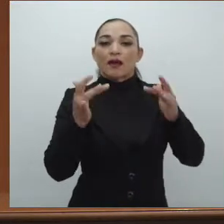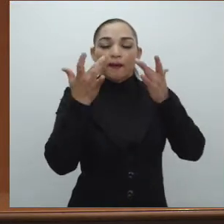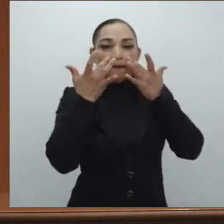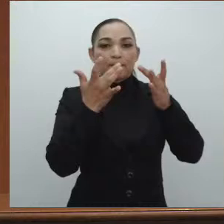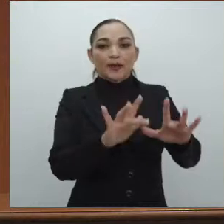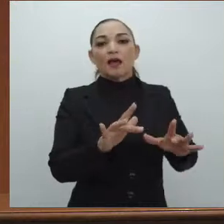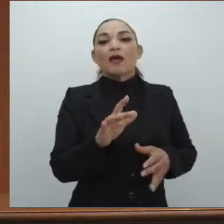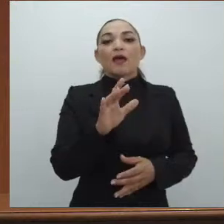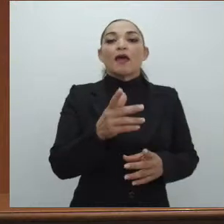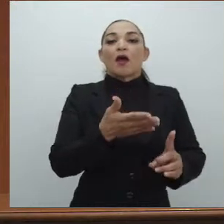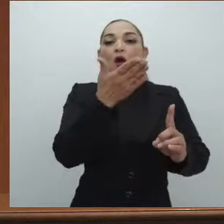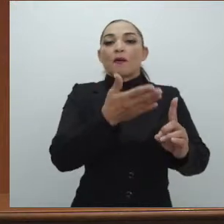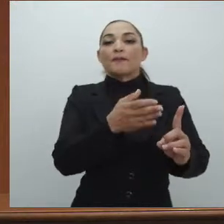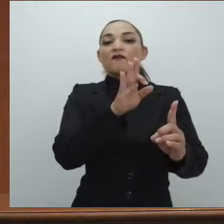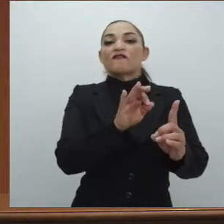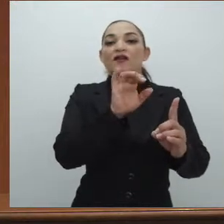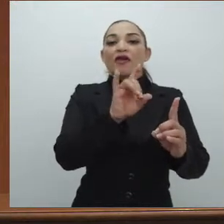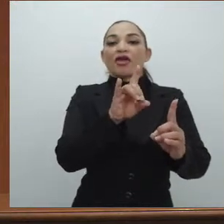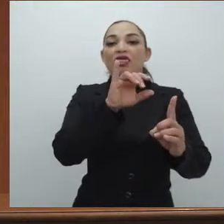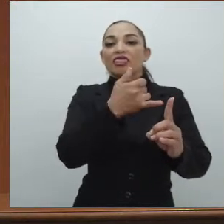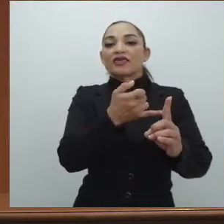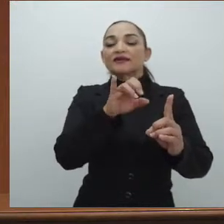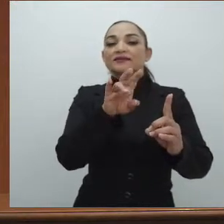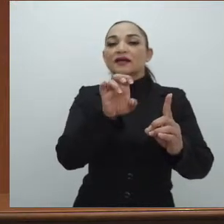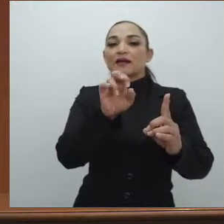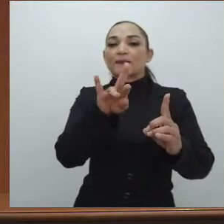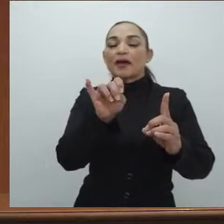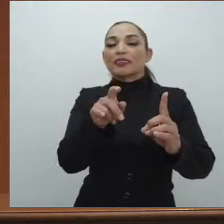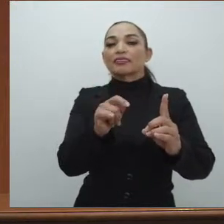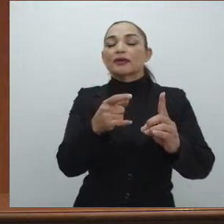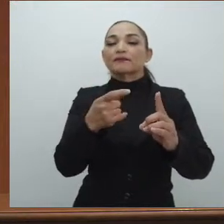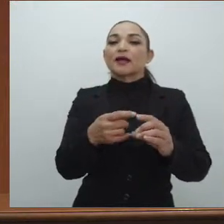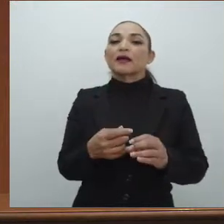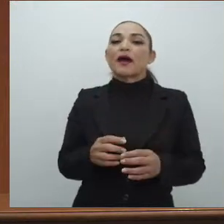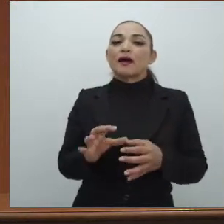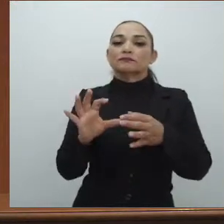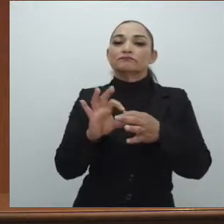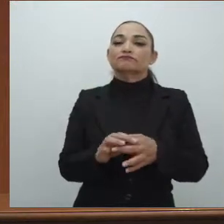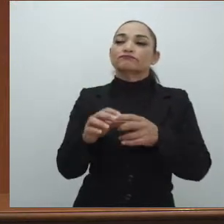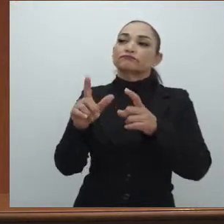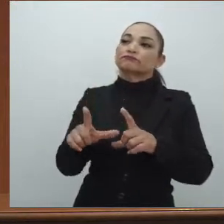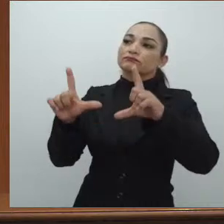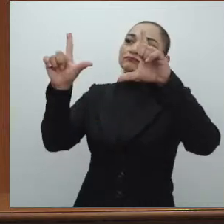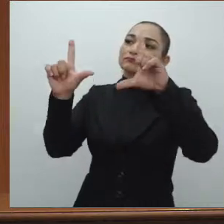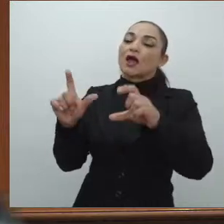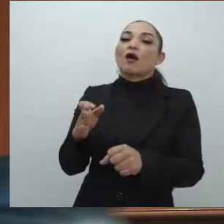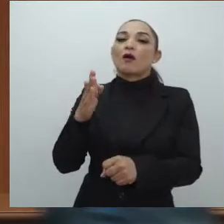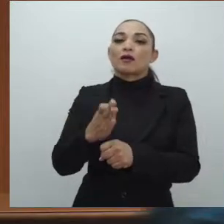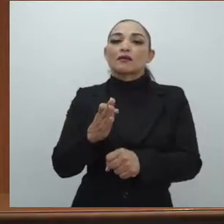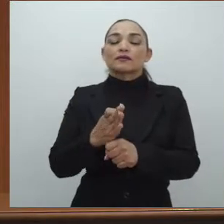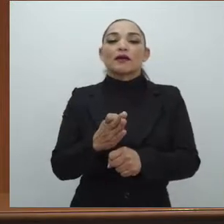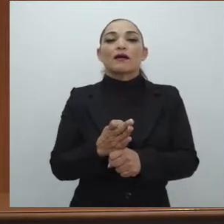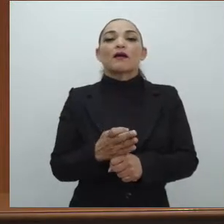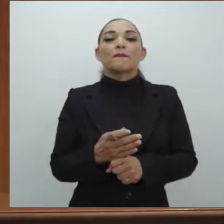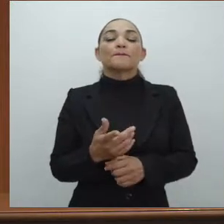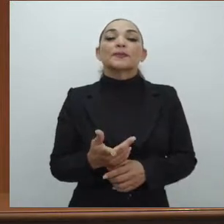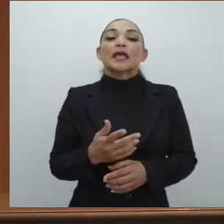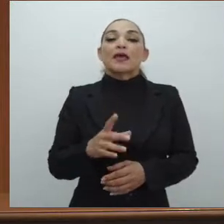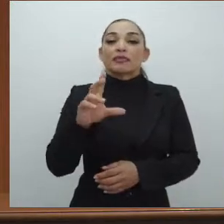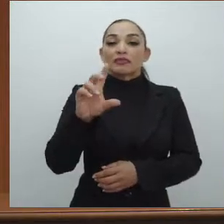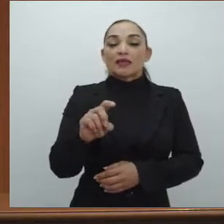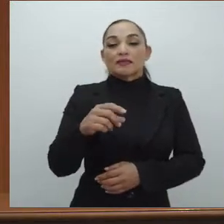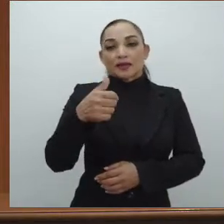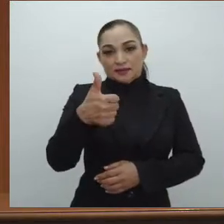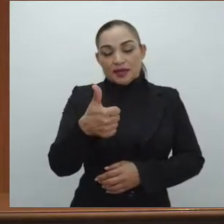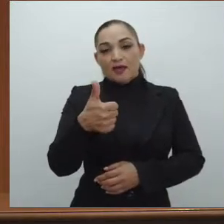Freddy Cervantes Valenzuela, según el registro en el tablero electrónico al momento, es la siguiente: 36